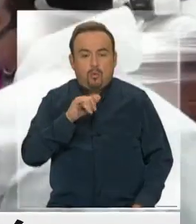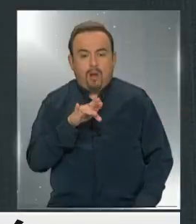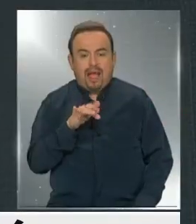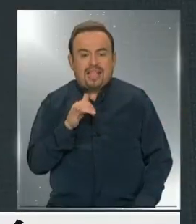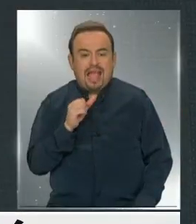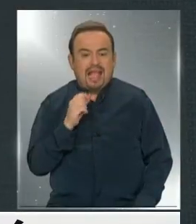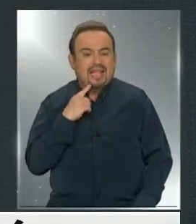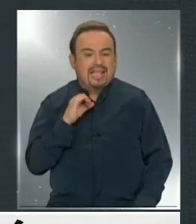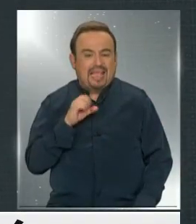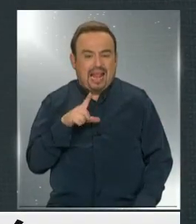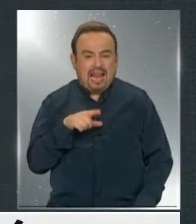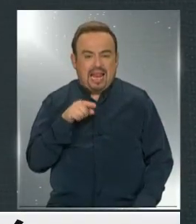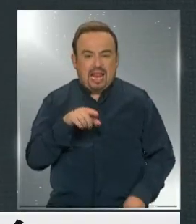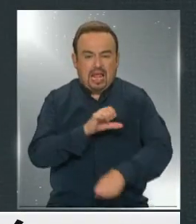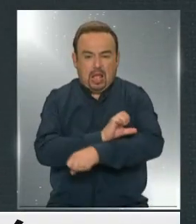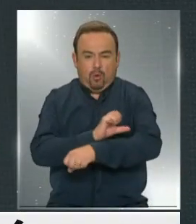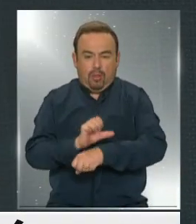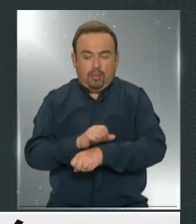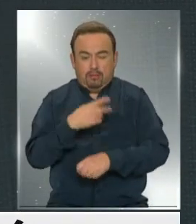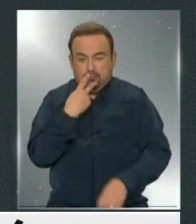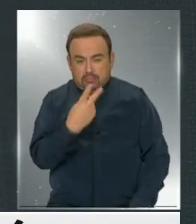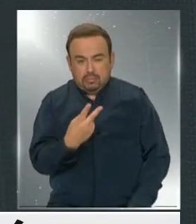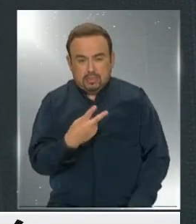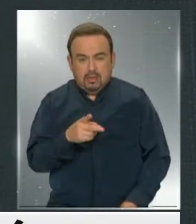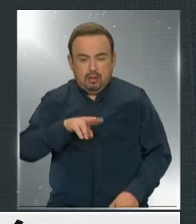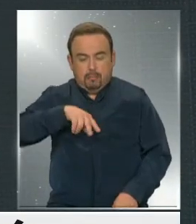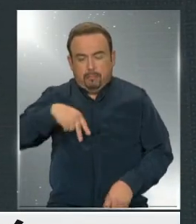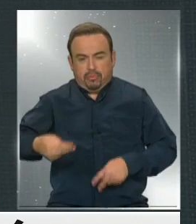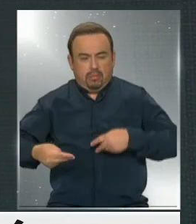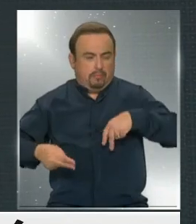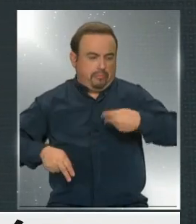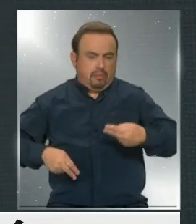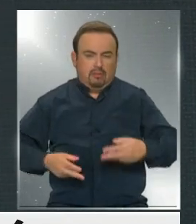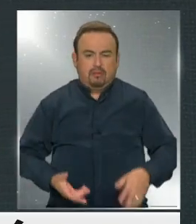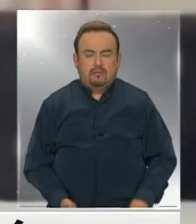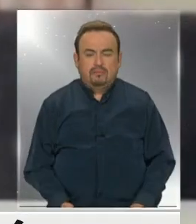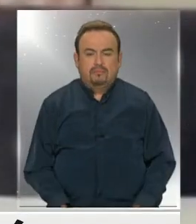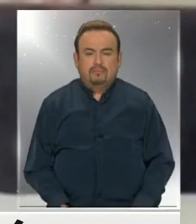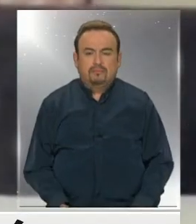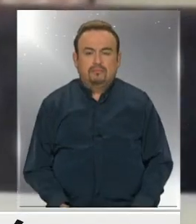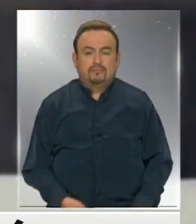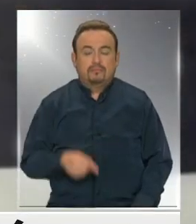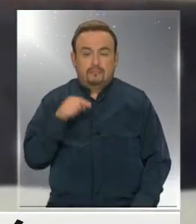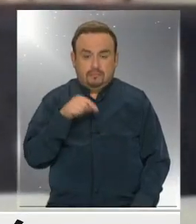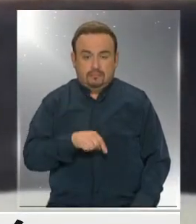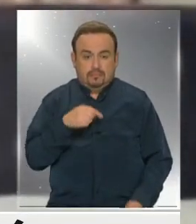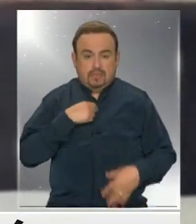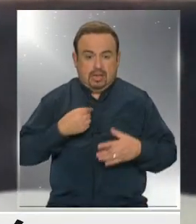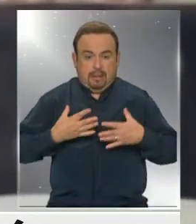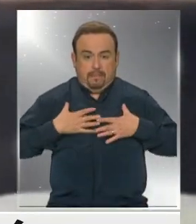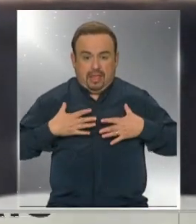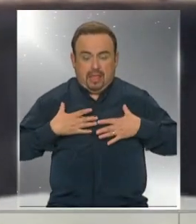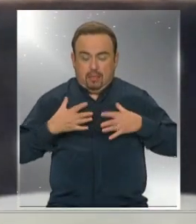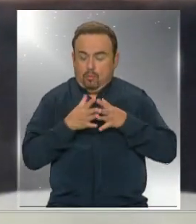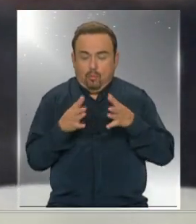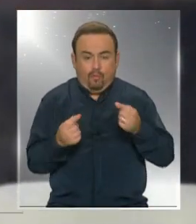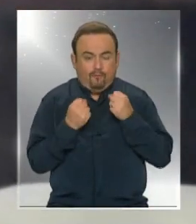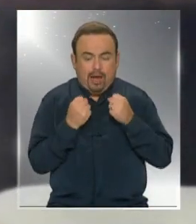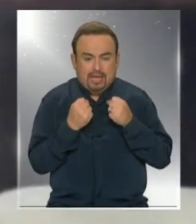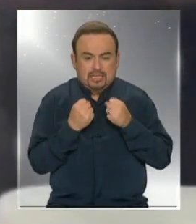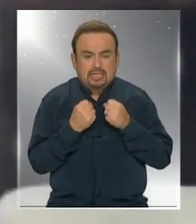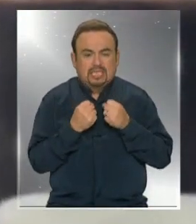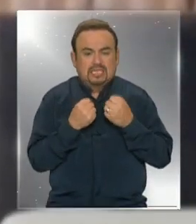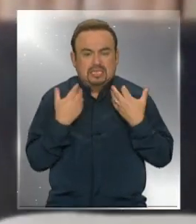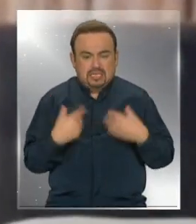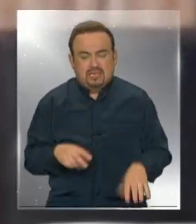Ecuador. Lleve la mascarilla, lleve la mascarilla. Oh. Aquí el miedo es muy fuerte.